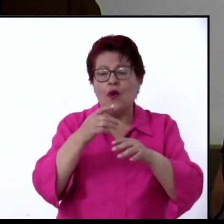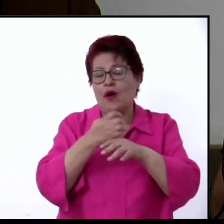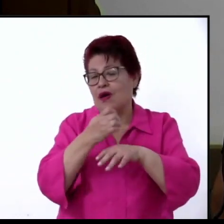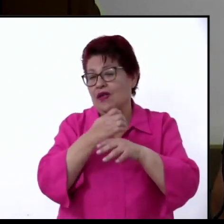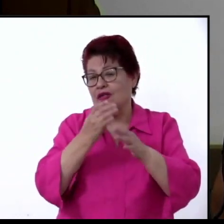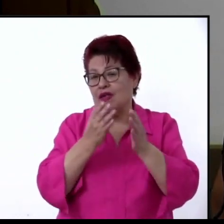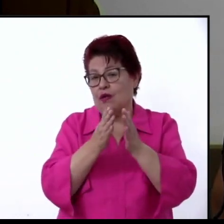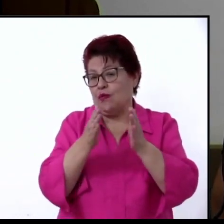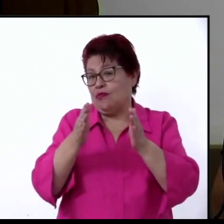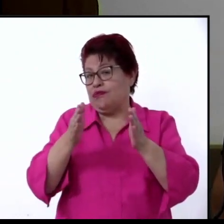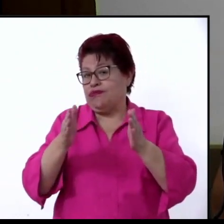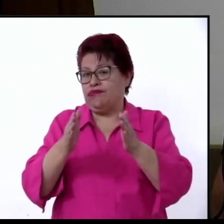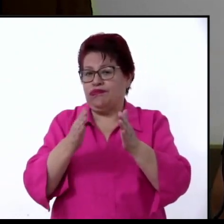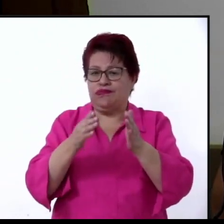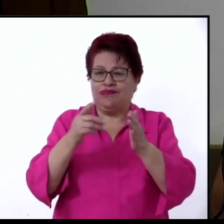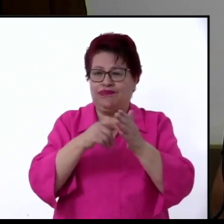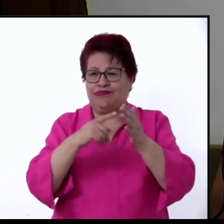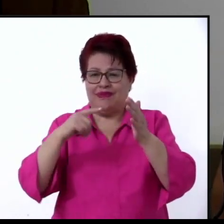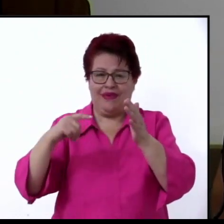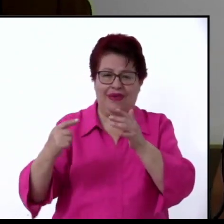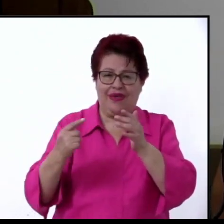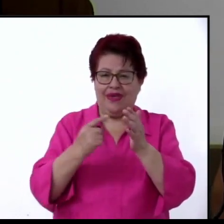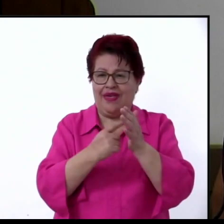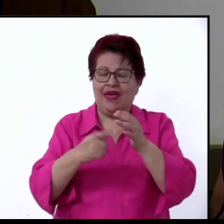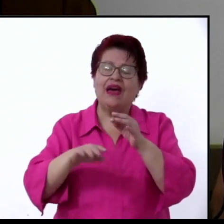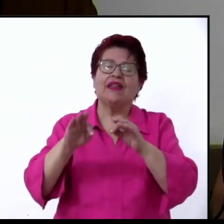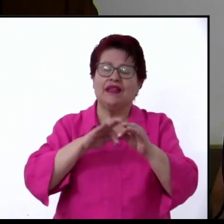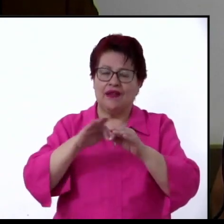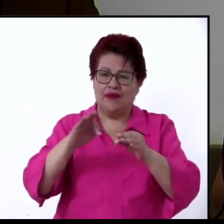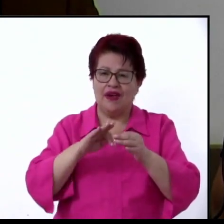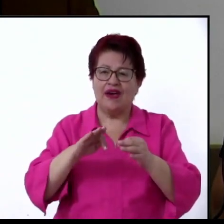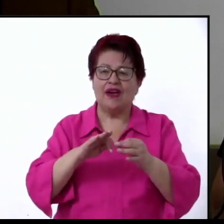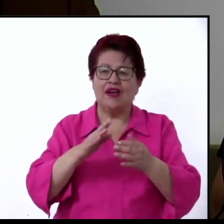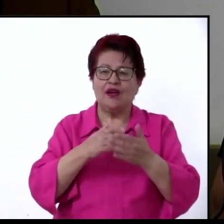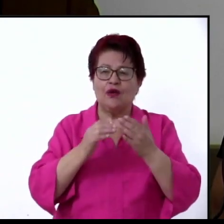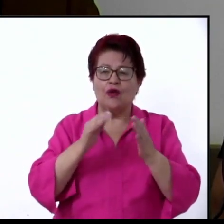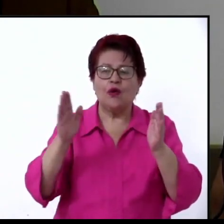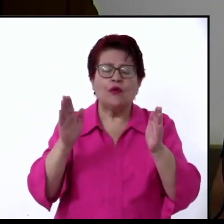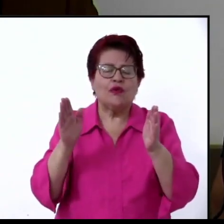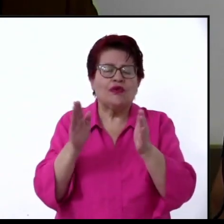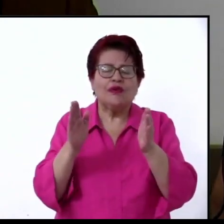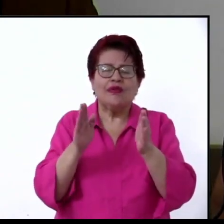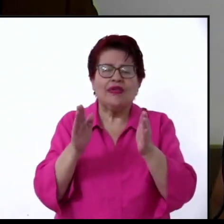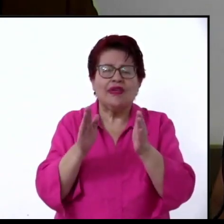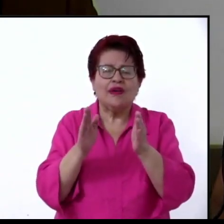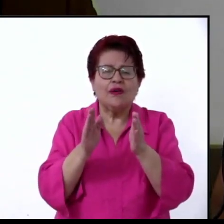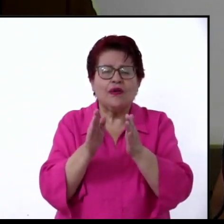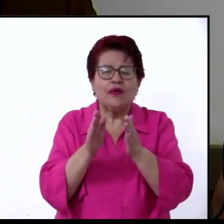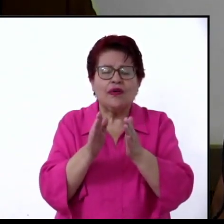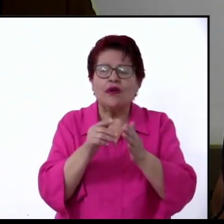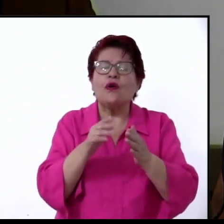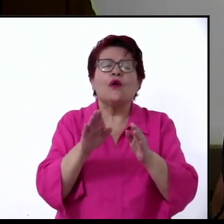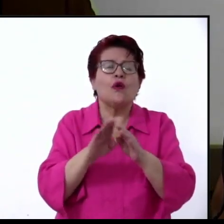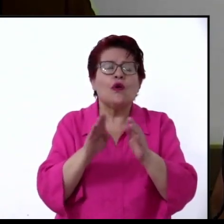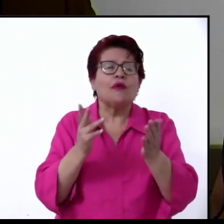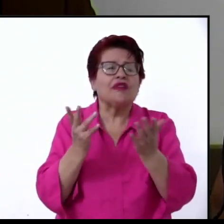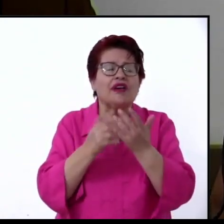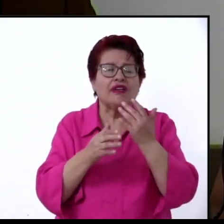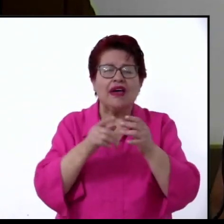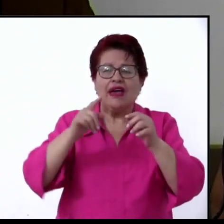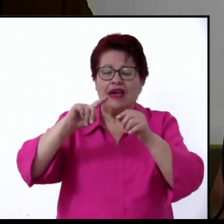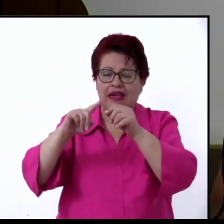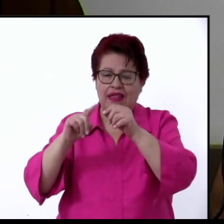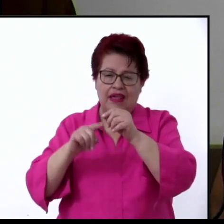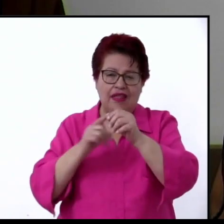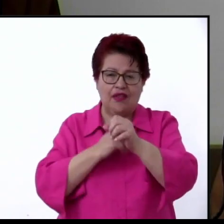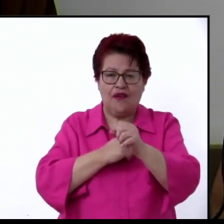todavía existe. Por supuesto que se tiene que seguir trabajando. ¿Cómo se reducen esas brechas? Pues, por supuesto, eliminando las